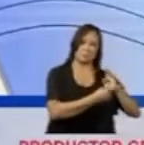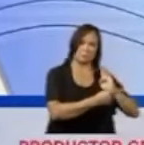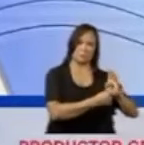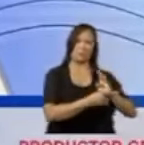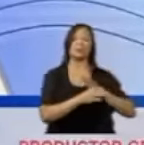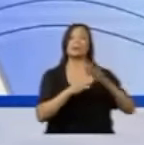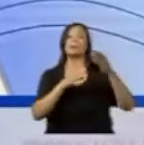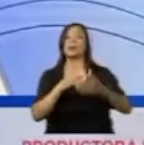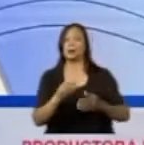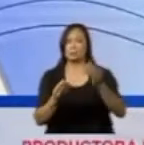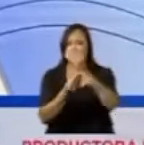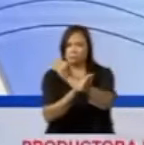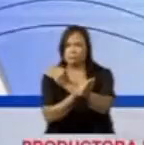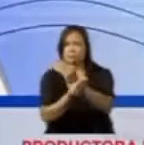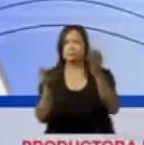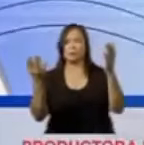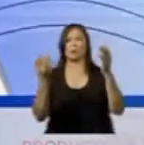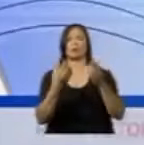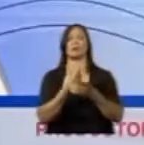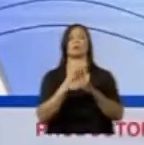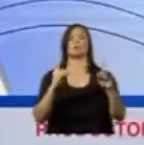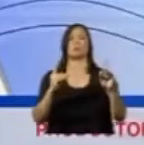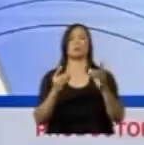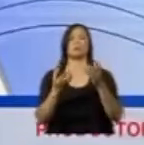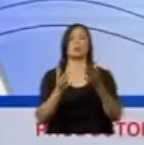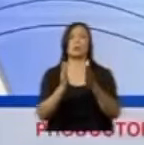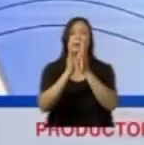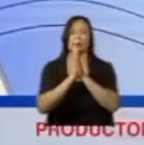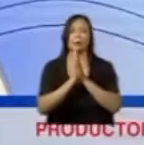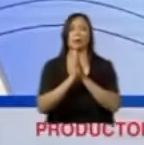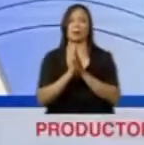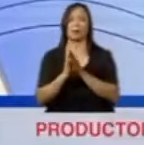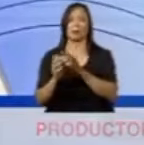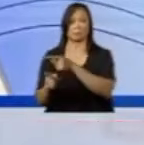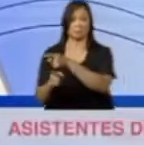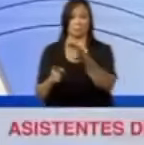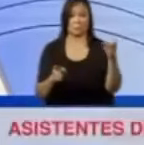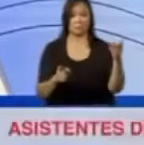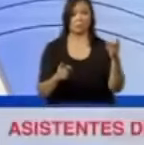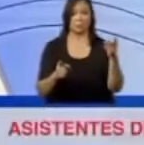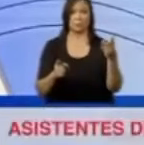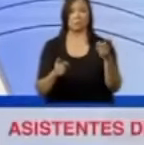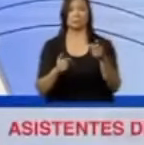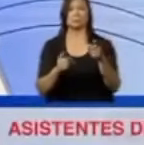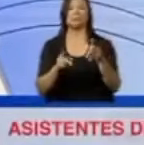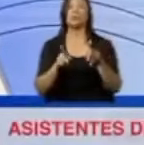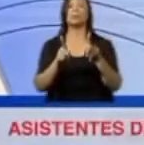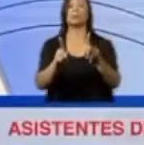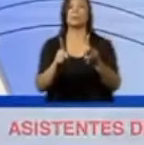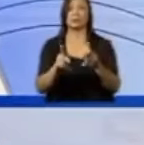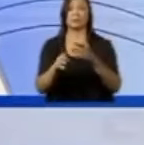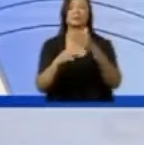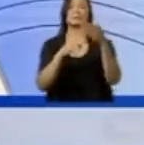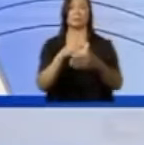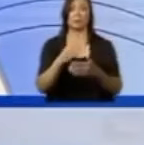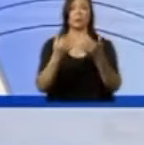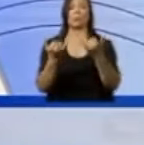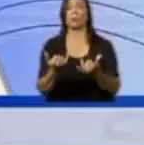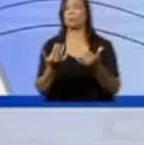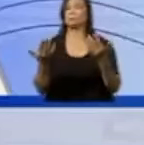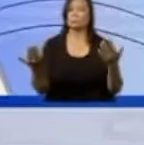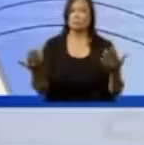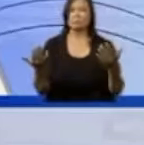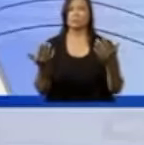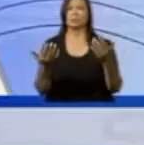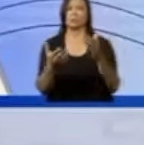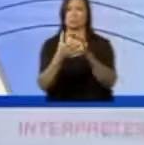concluir con un mensaje a la democracia. Queremos pedirle a los candidatos, si nos lo permiten, cerrar la noche de hoy